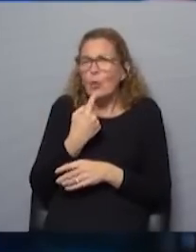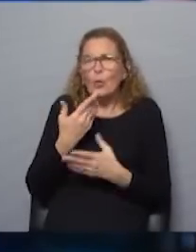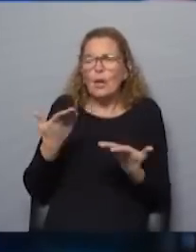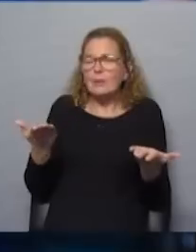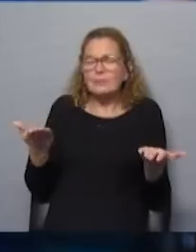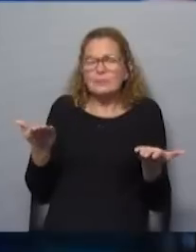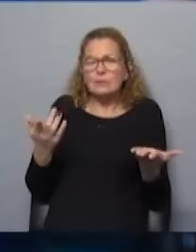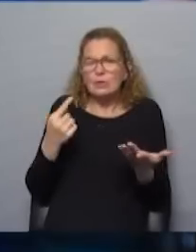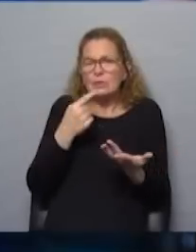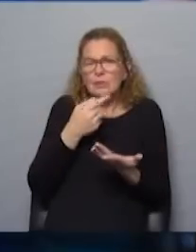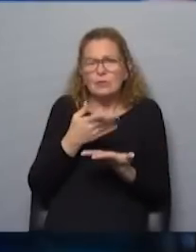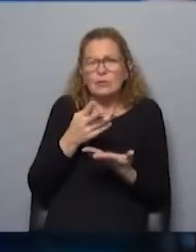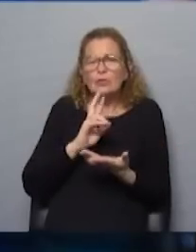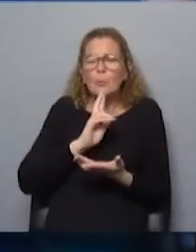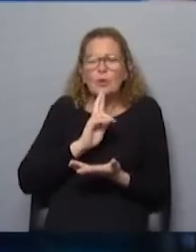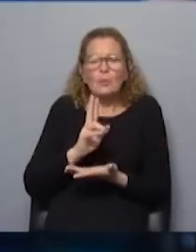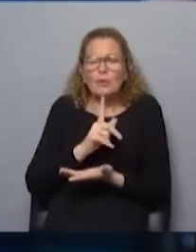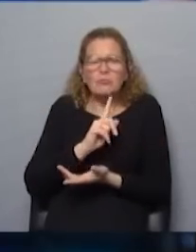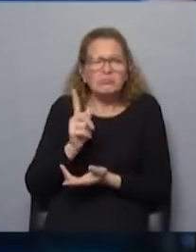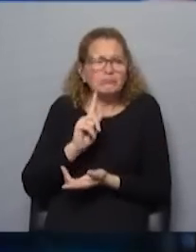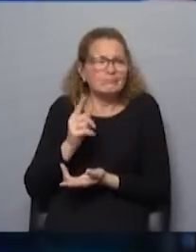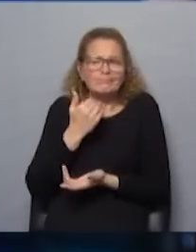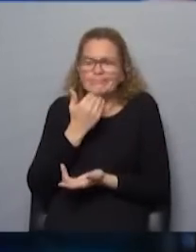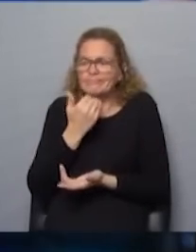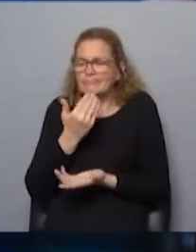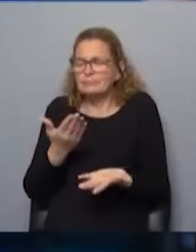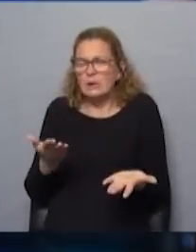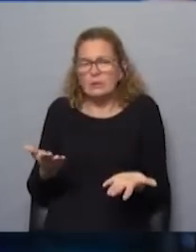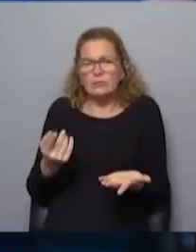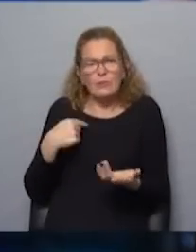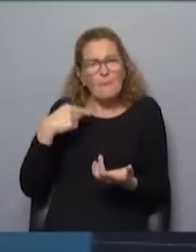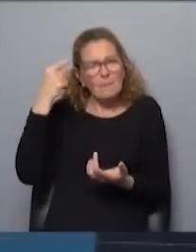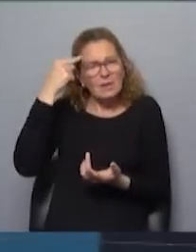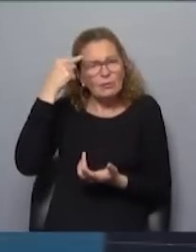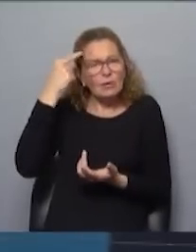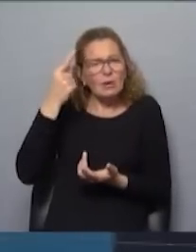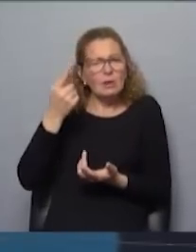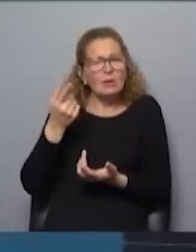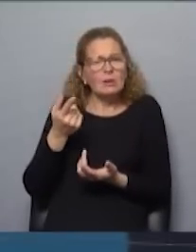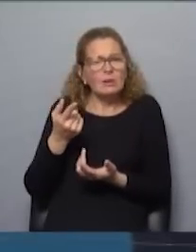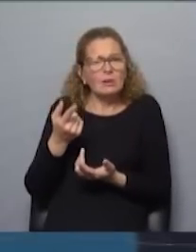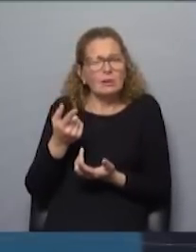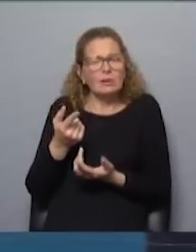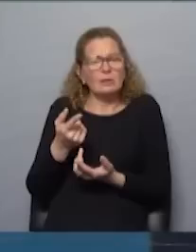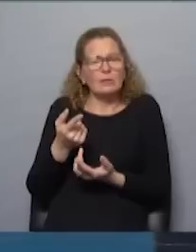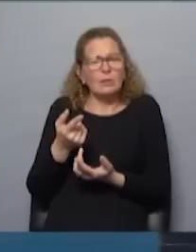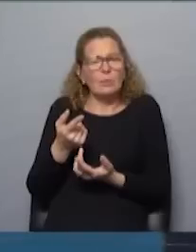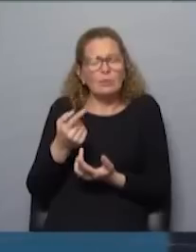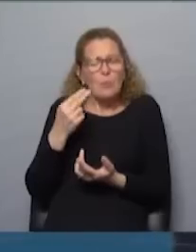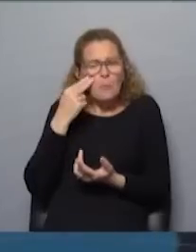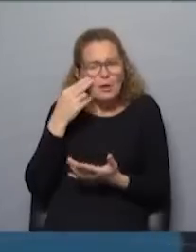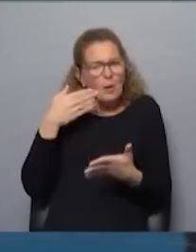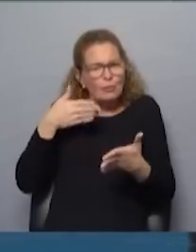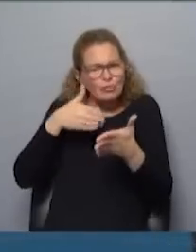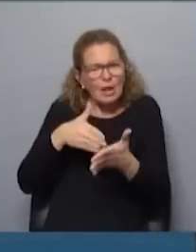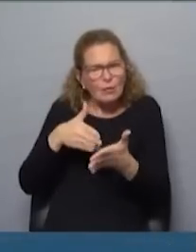usted me está formulando no la puedo responder pienso que no hubiese sido un obstáculo porque